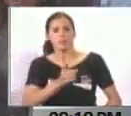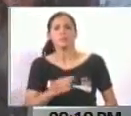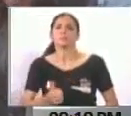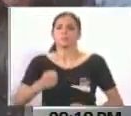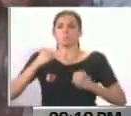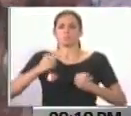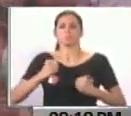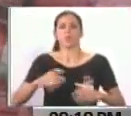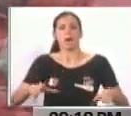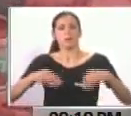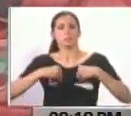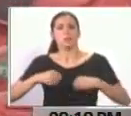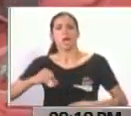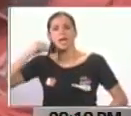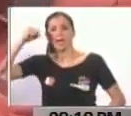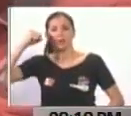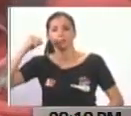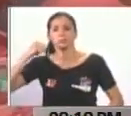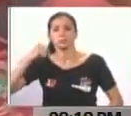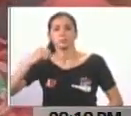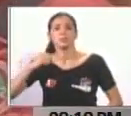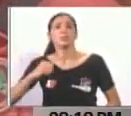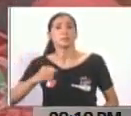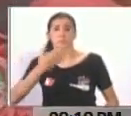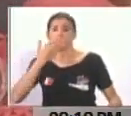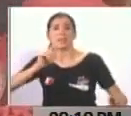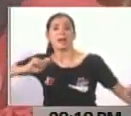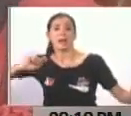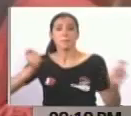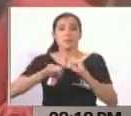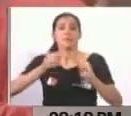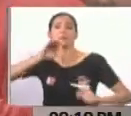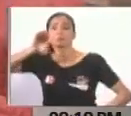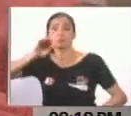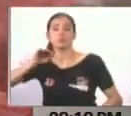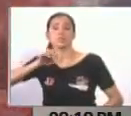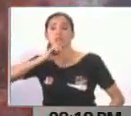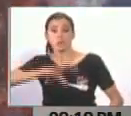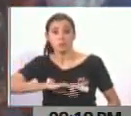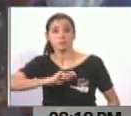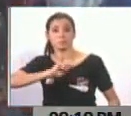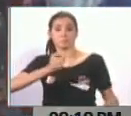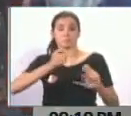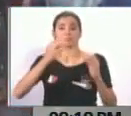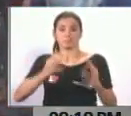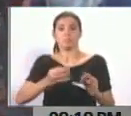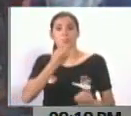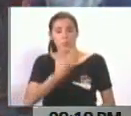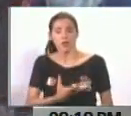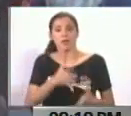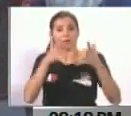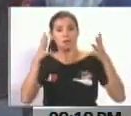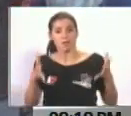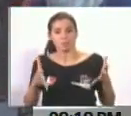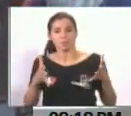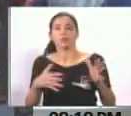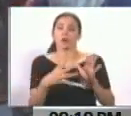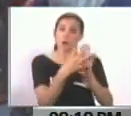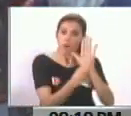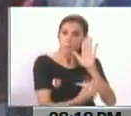heroicidad, llamadas a escribir historia de la grande y de la buena. Vamos a repetir, muchachas y